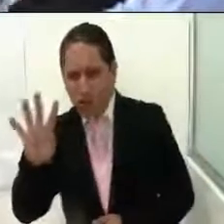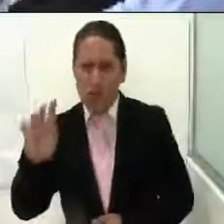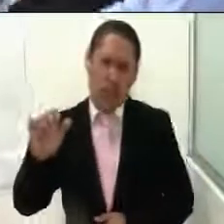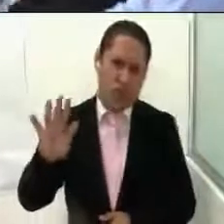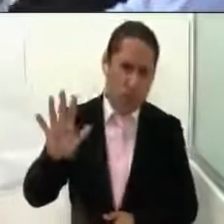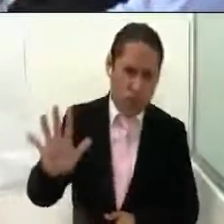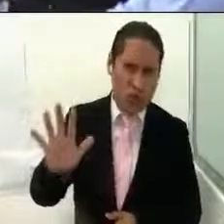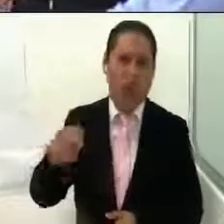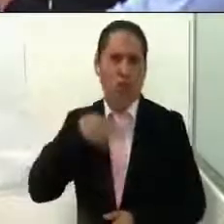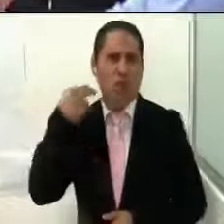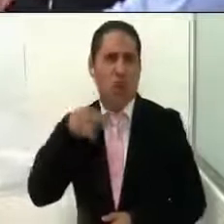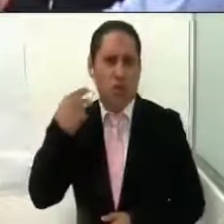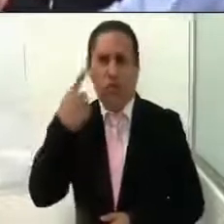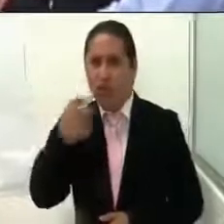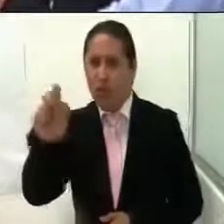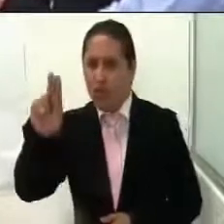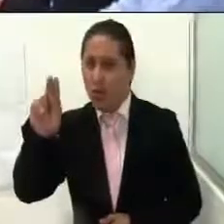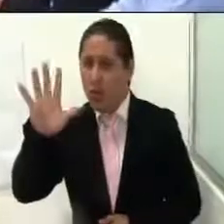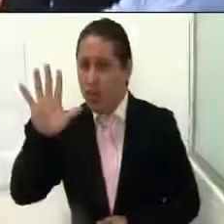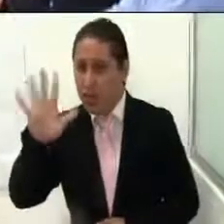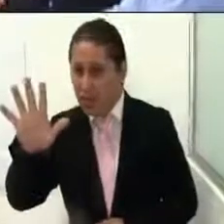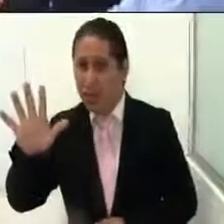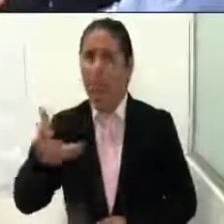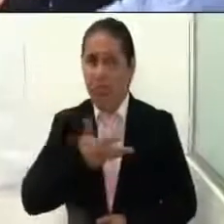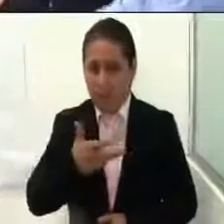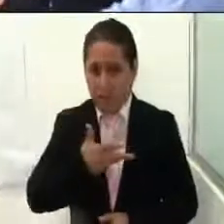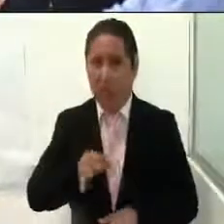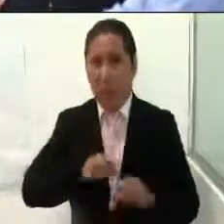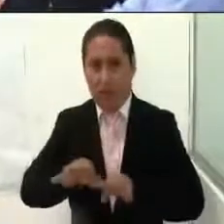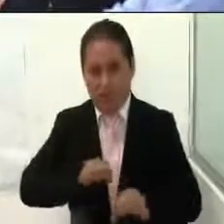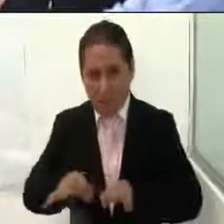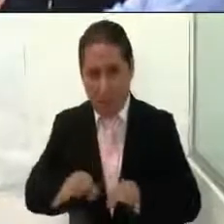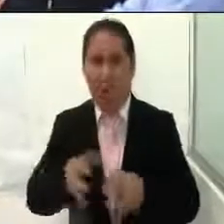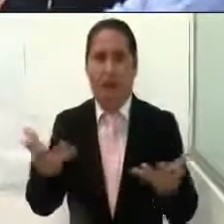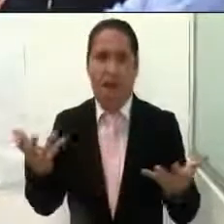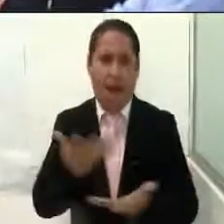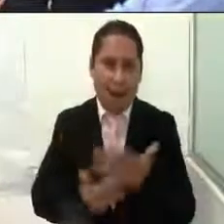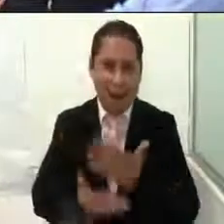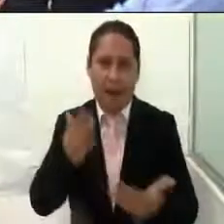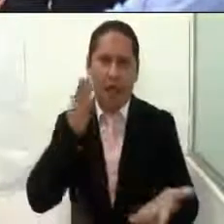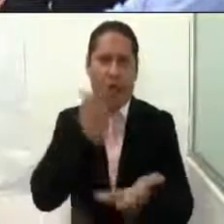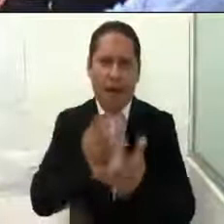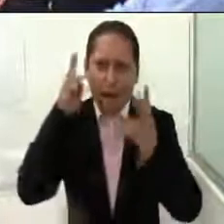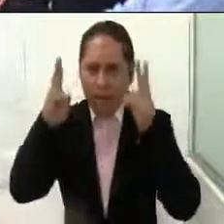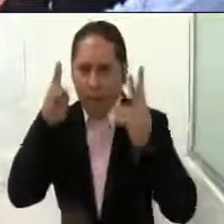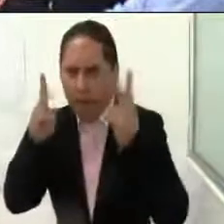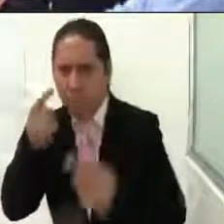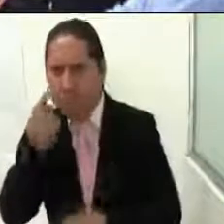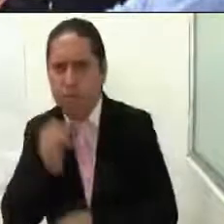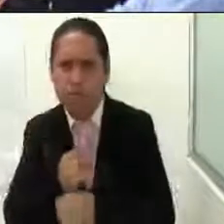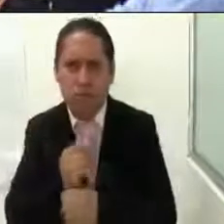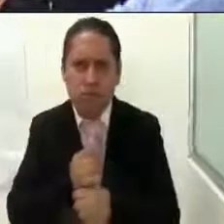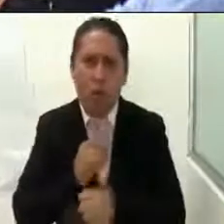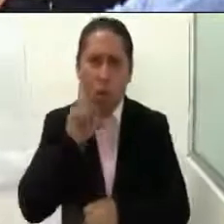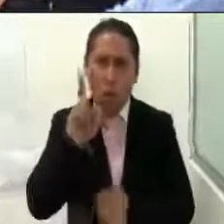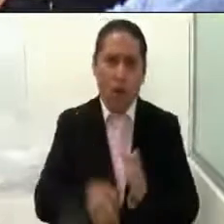cuales 185 están en función realizando visitas de inspección por lo menos una vez al